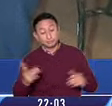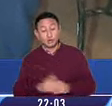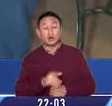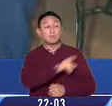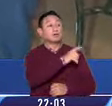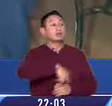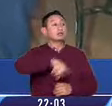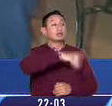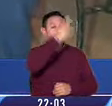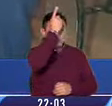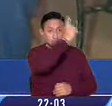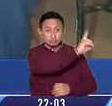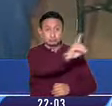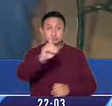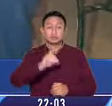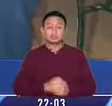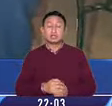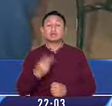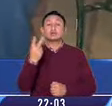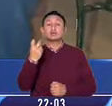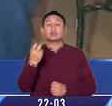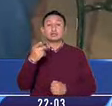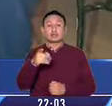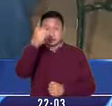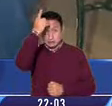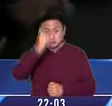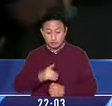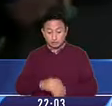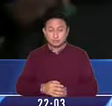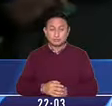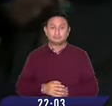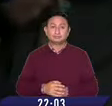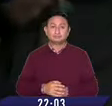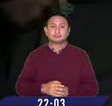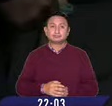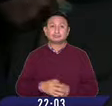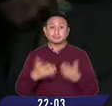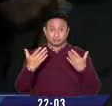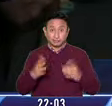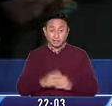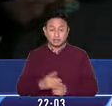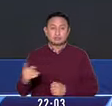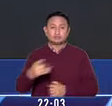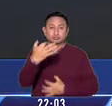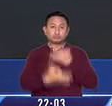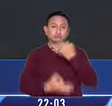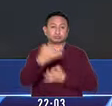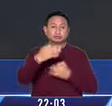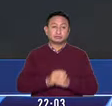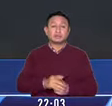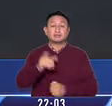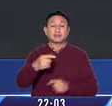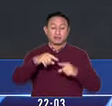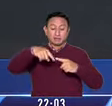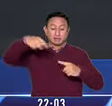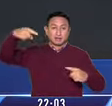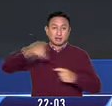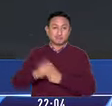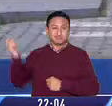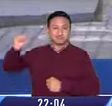pueblo. A medianoche le van a decir a usted el pueblo. Y luego de ser aplicado el juzgamiento, los latigazos y